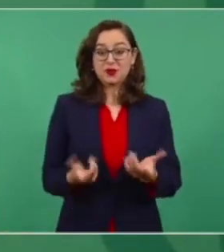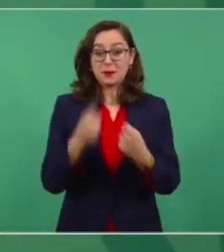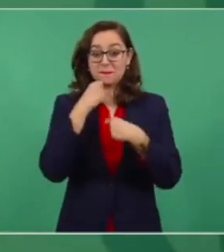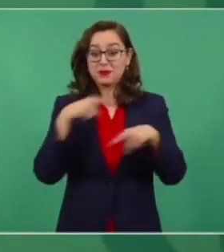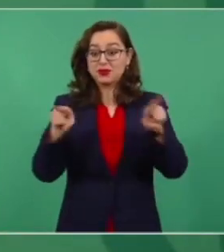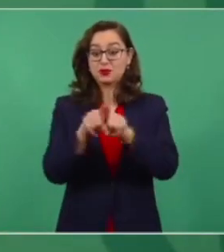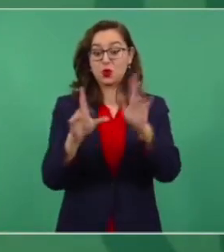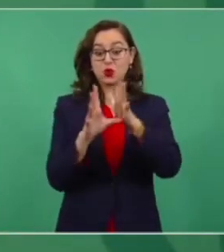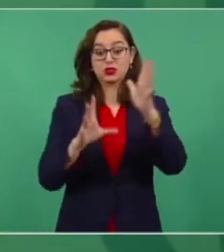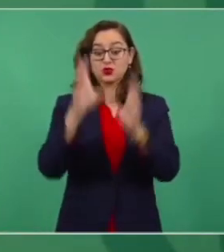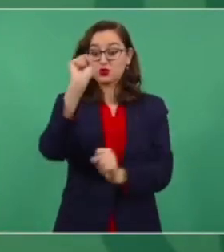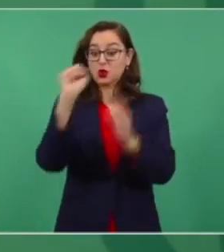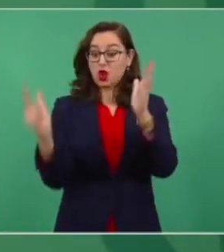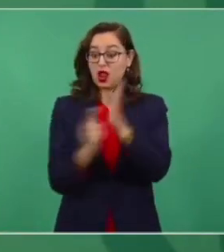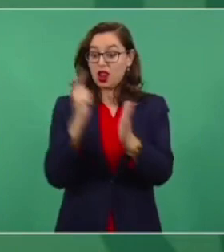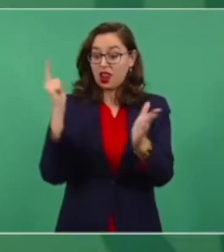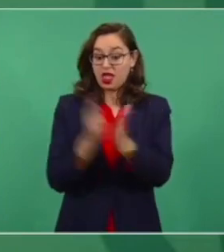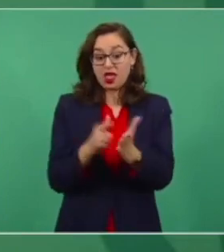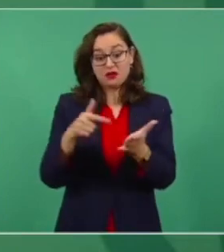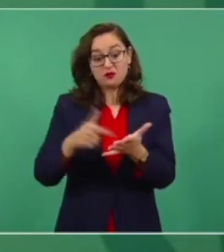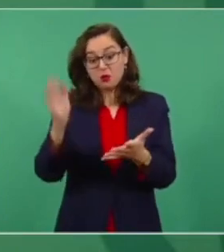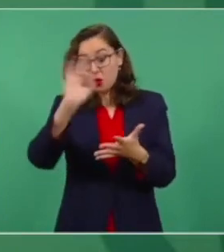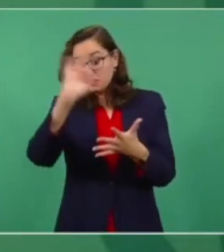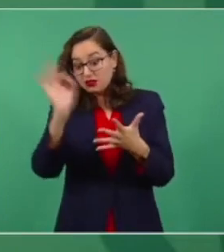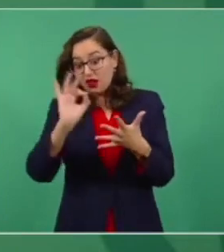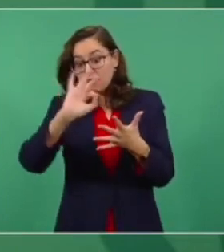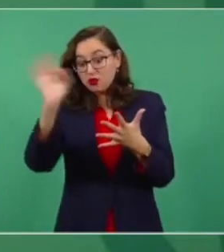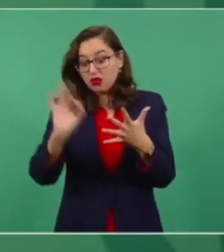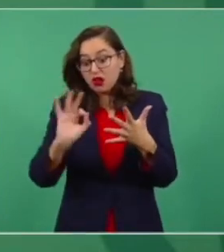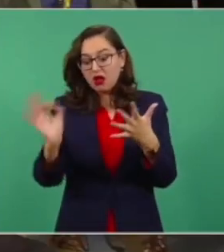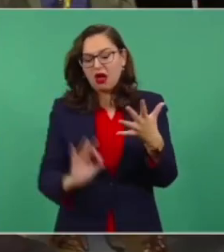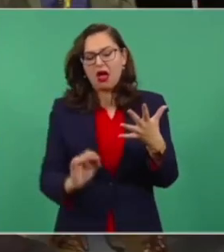establecido en la Constitución. Y hay otra cosa,